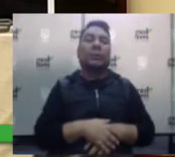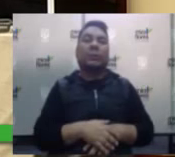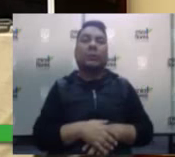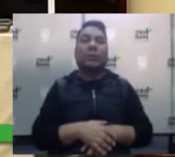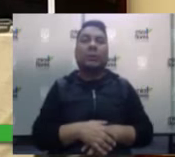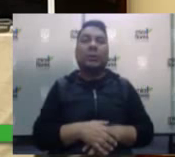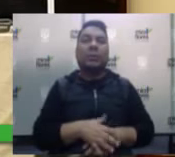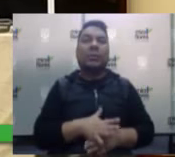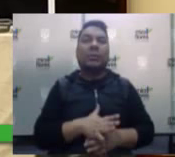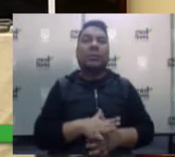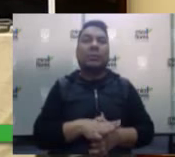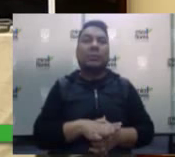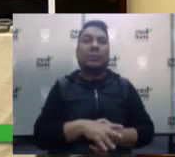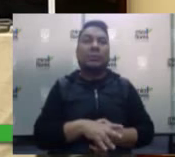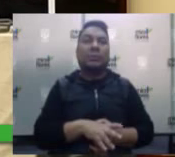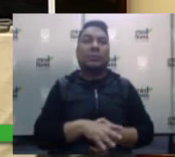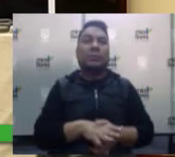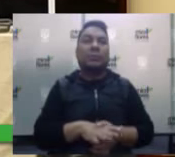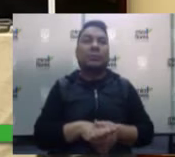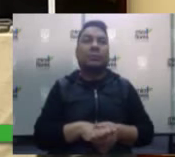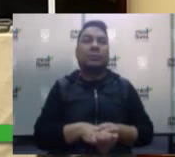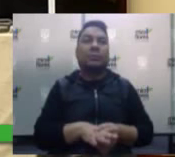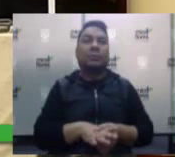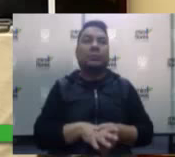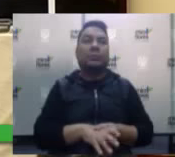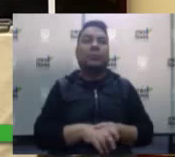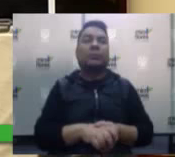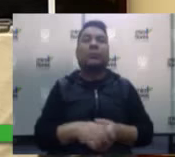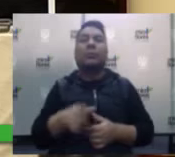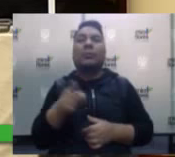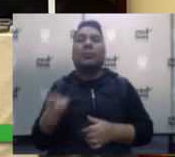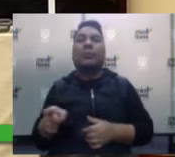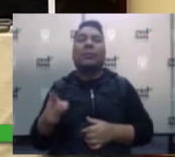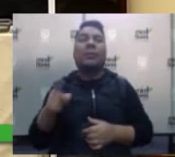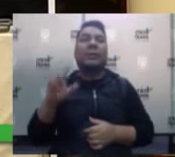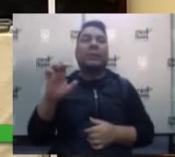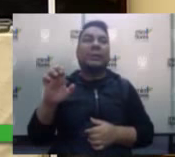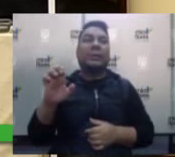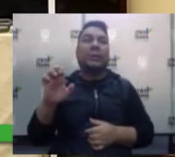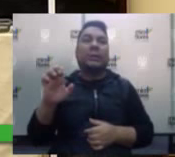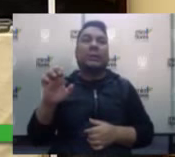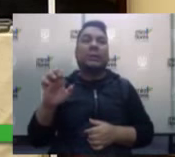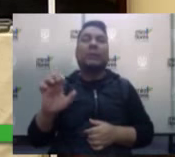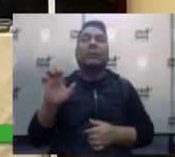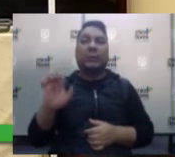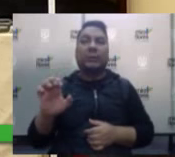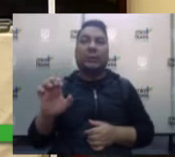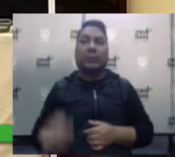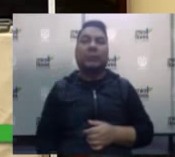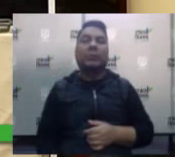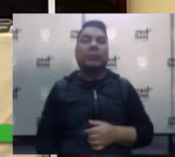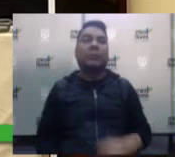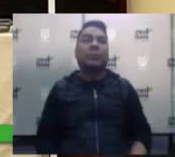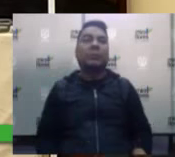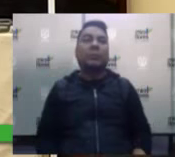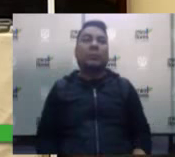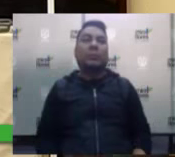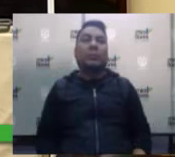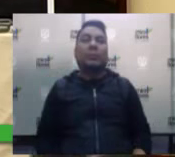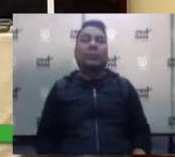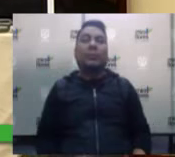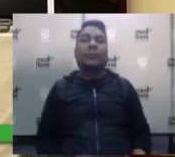de la cabecera de donde voltean. Letra E. E. Frente Amplio por